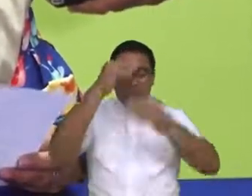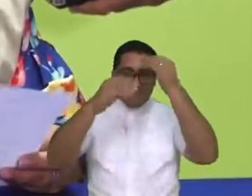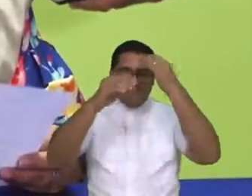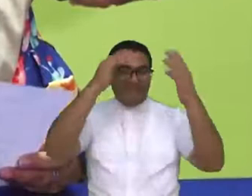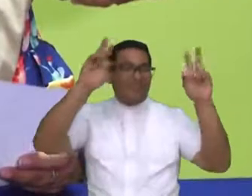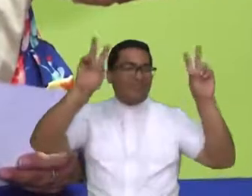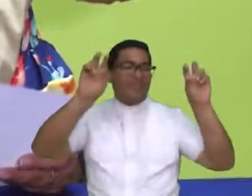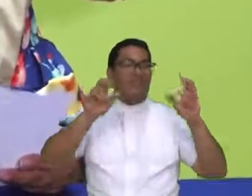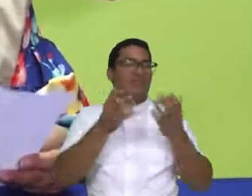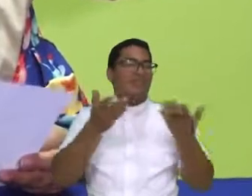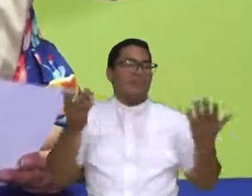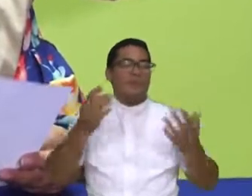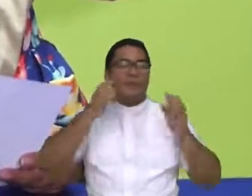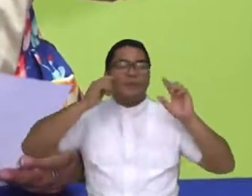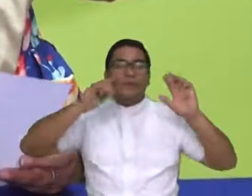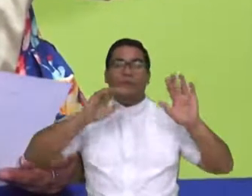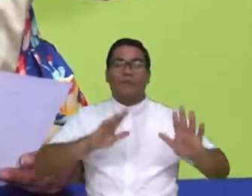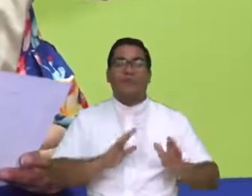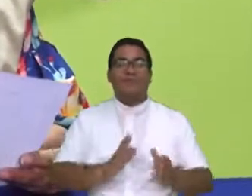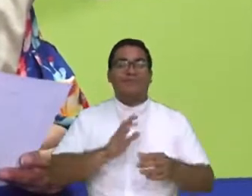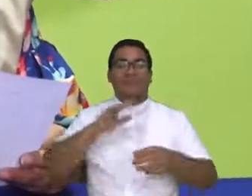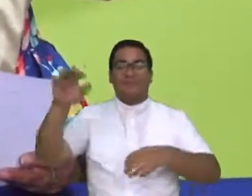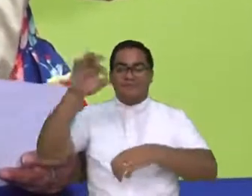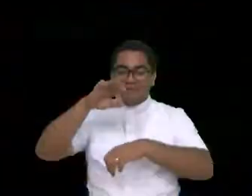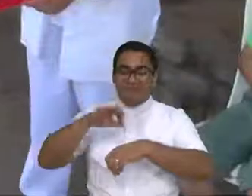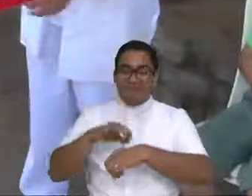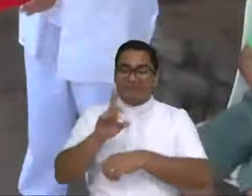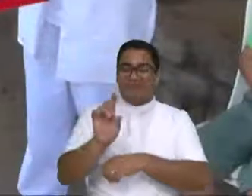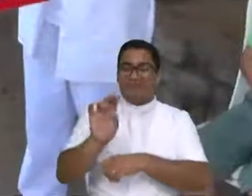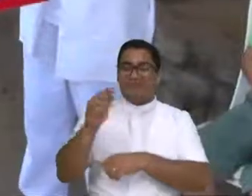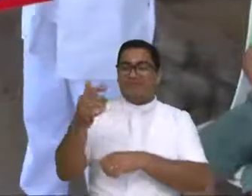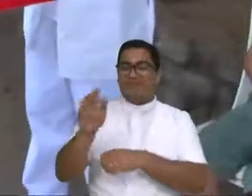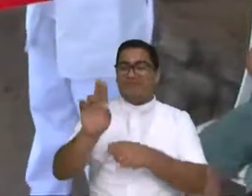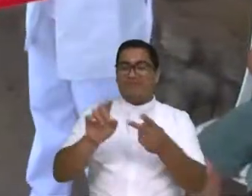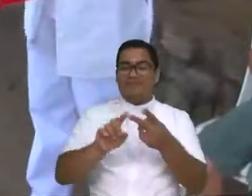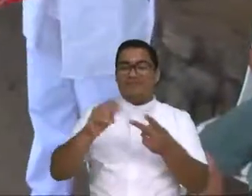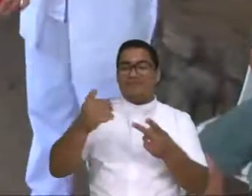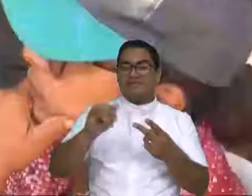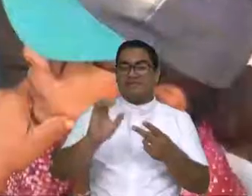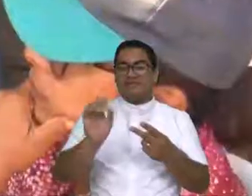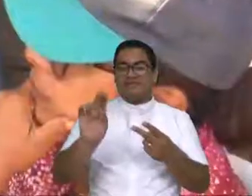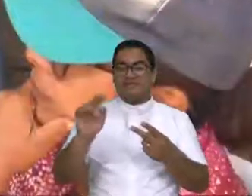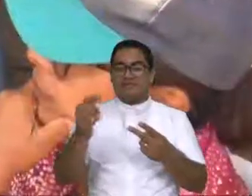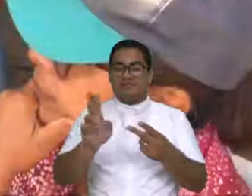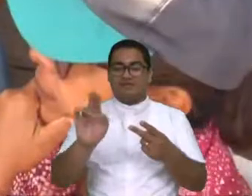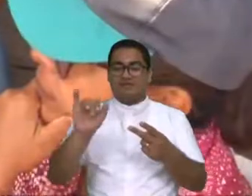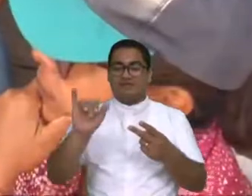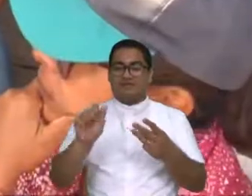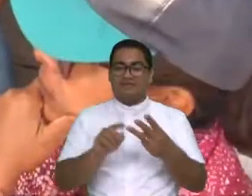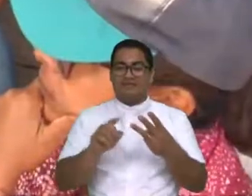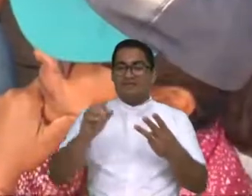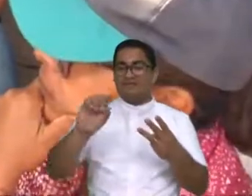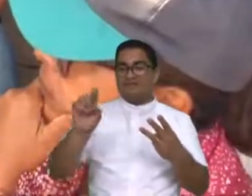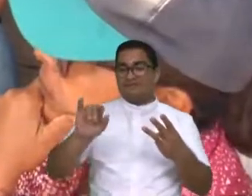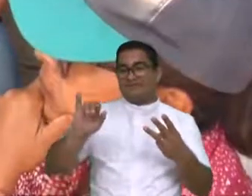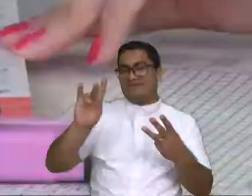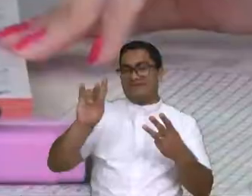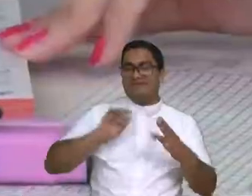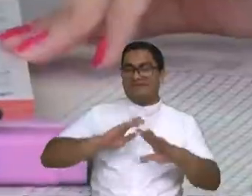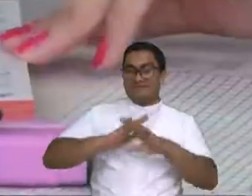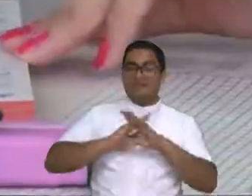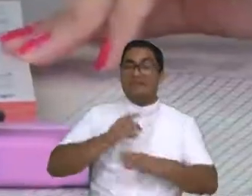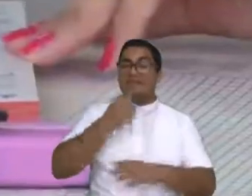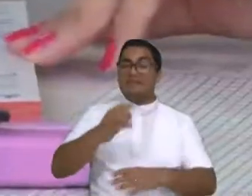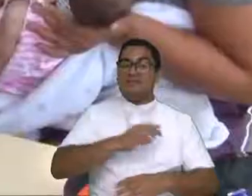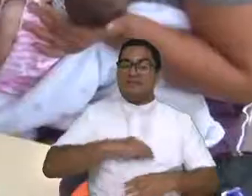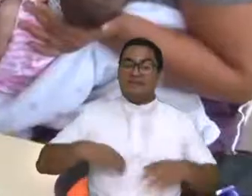en las medidas preventivas contra el dengue, chikungunya y zika. Esta semana, el Ministerio de Salud realizó también